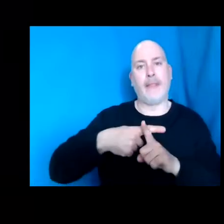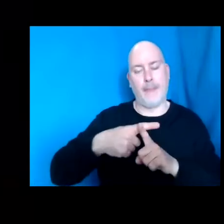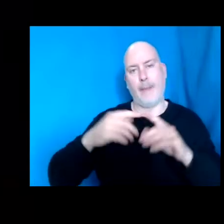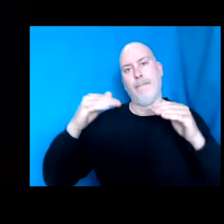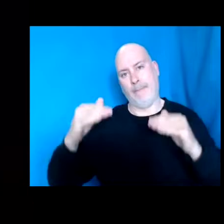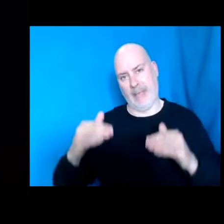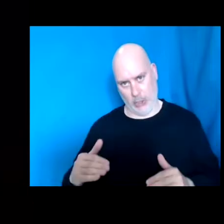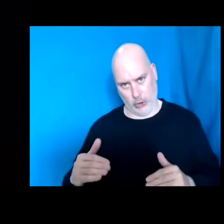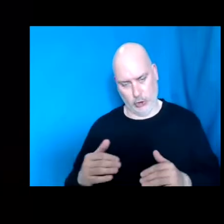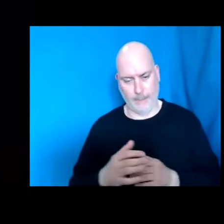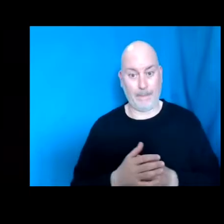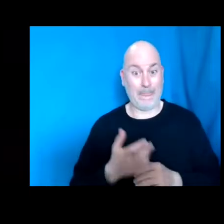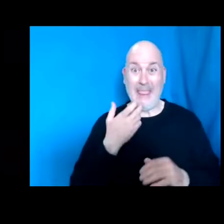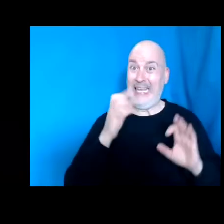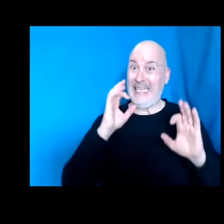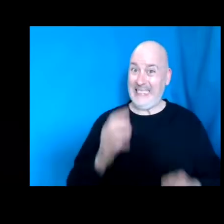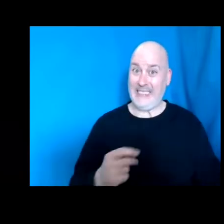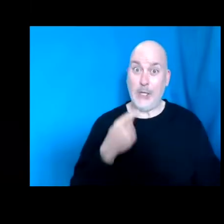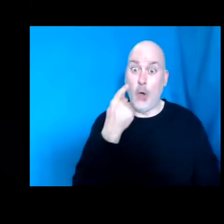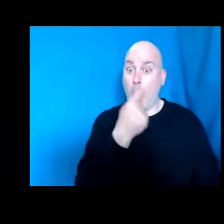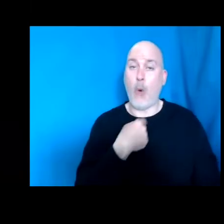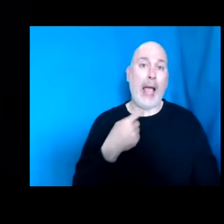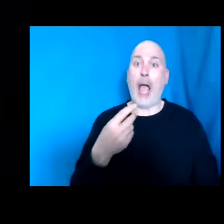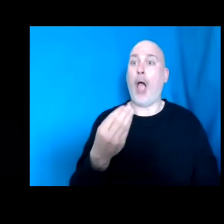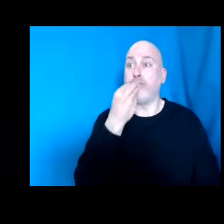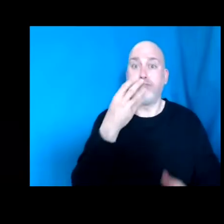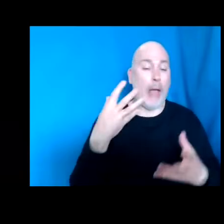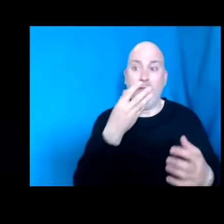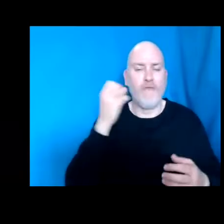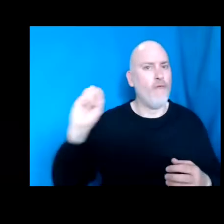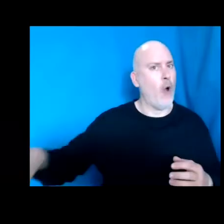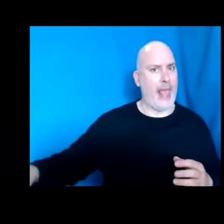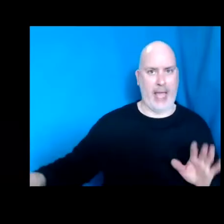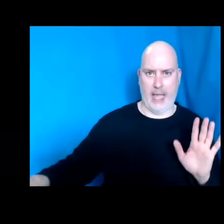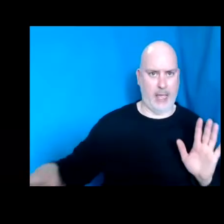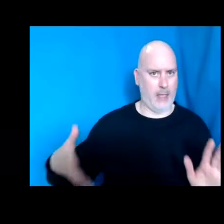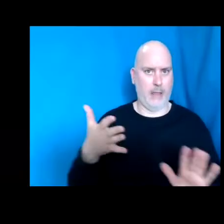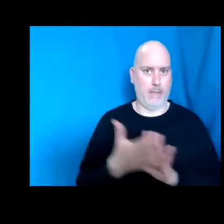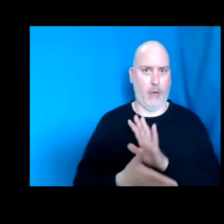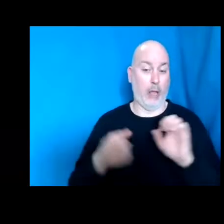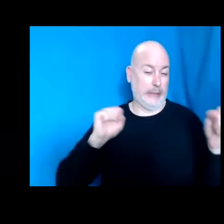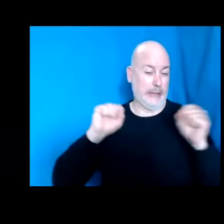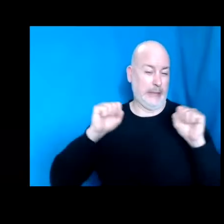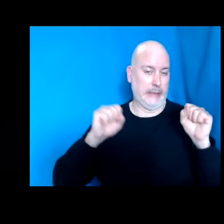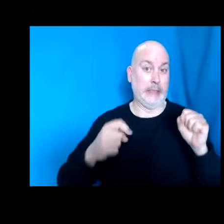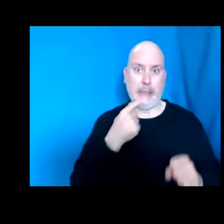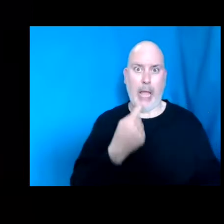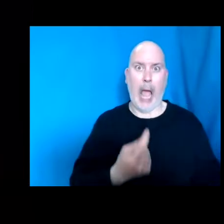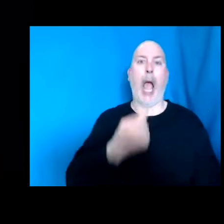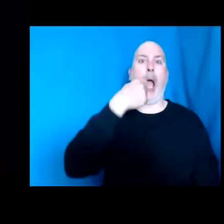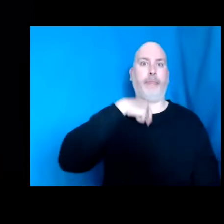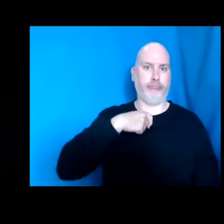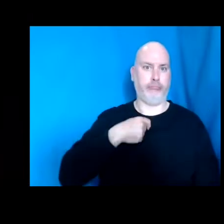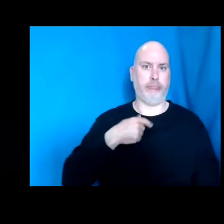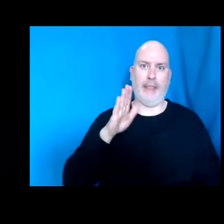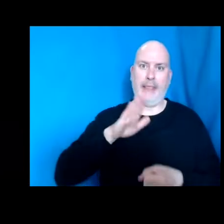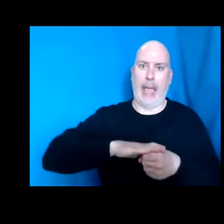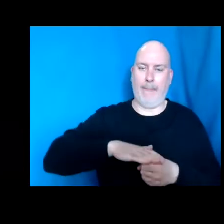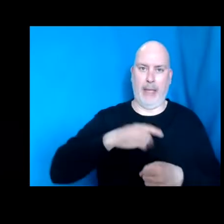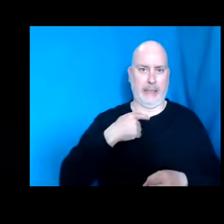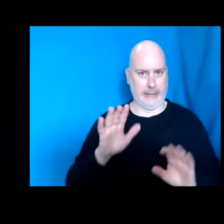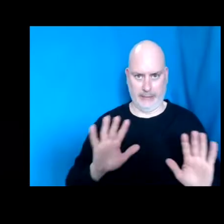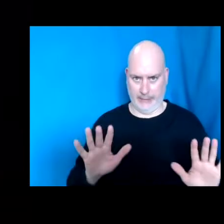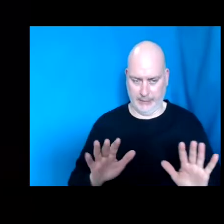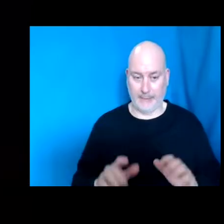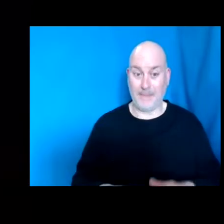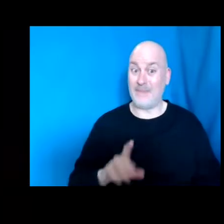Si tuviese algo en la boca, lo tenemos que retirar para que durante el momento de la convulsión no pueda obstruir la vía aérea.